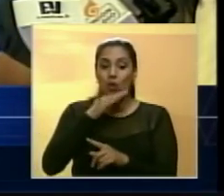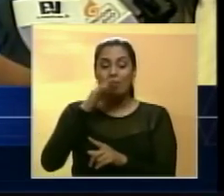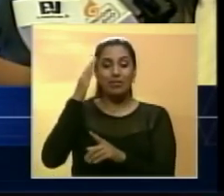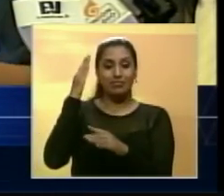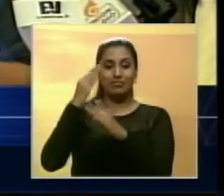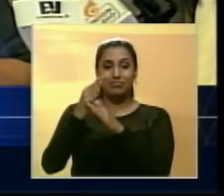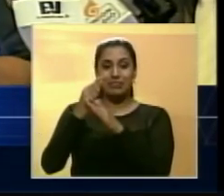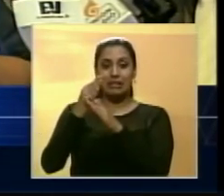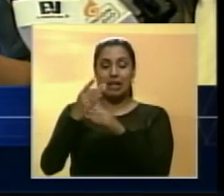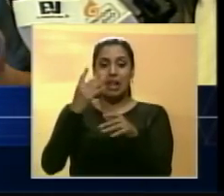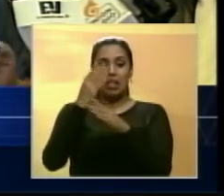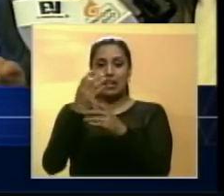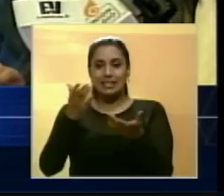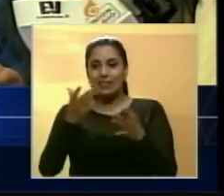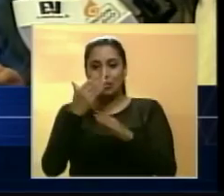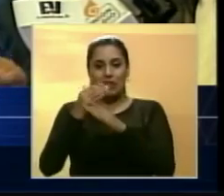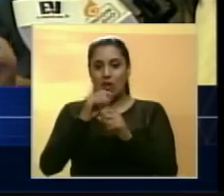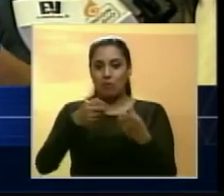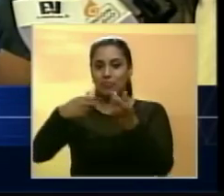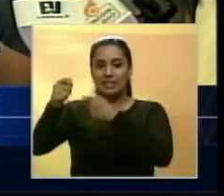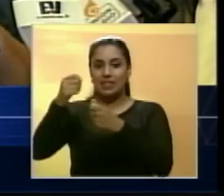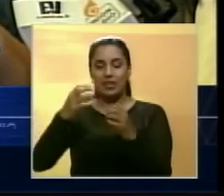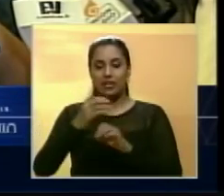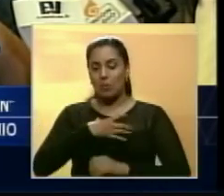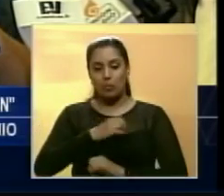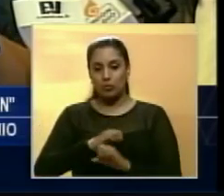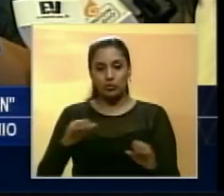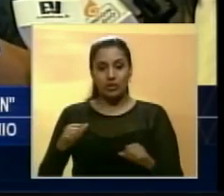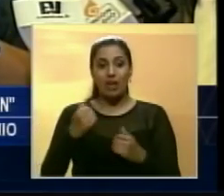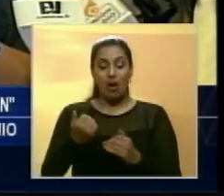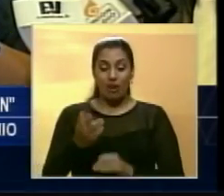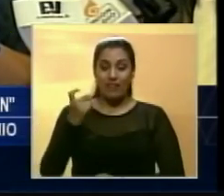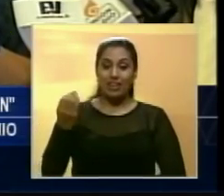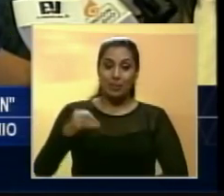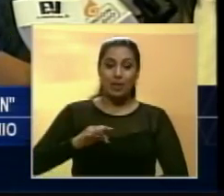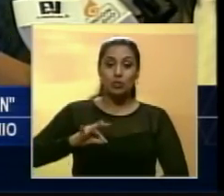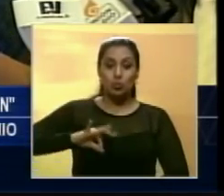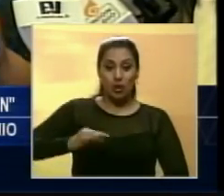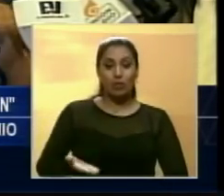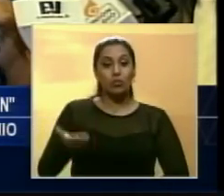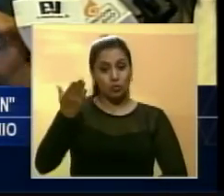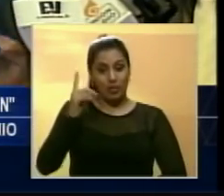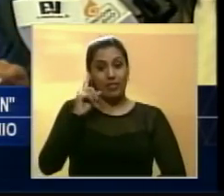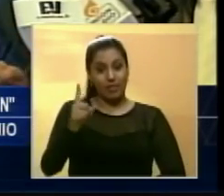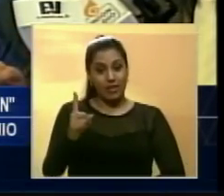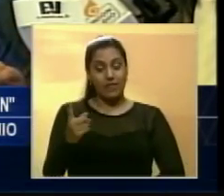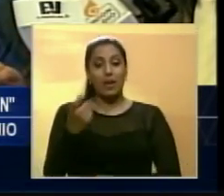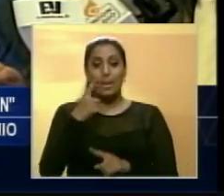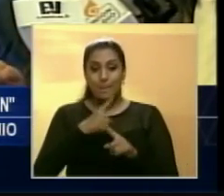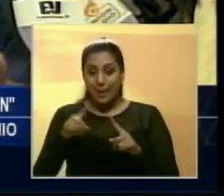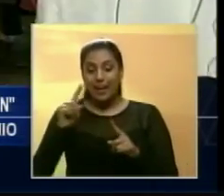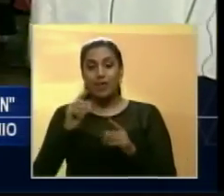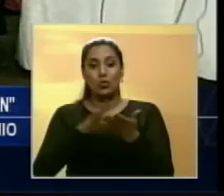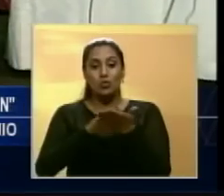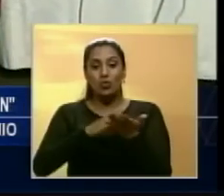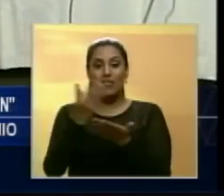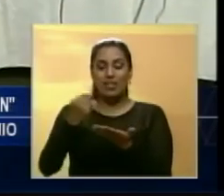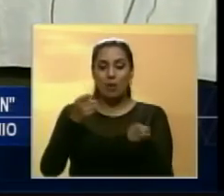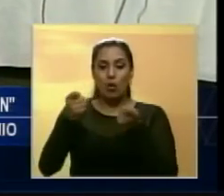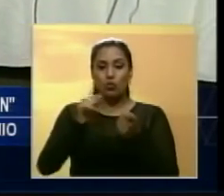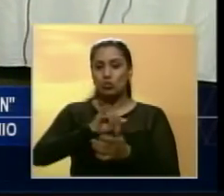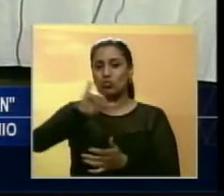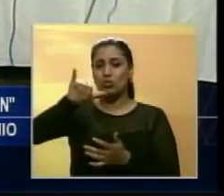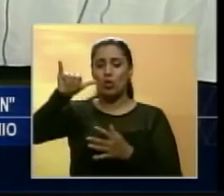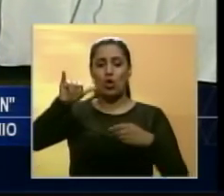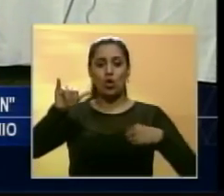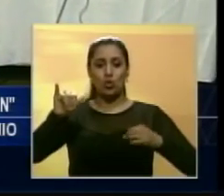directamente en la venta del comercio y los servicios. Está consciente que el salario necesita ser incrementado, pero esta no será una solución mientras no se controle la